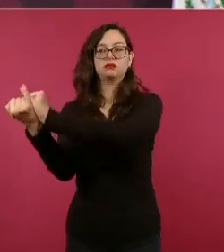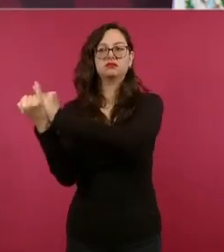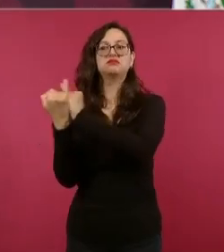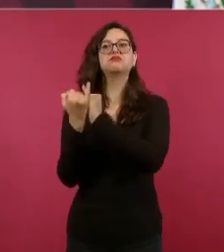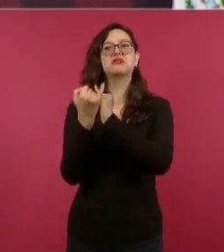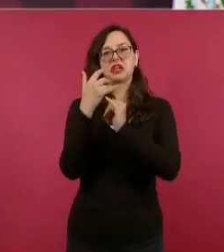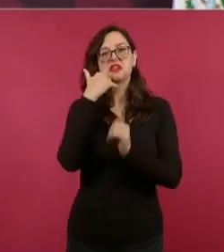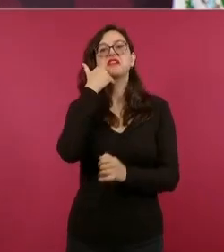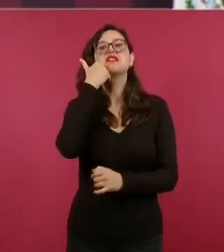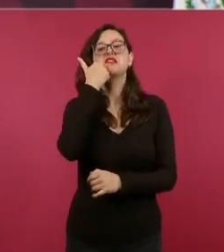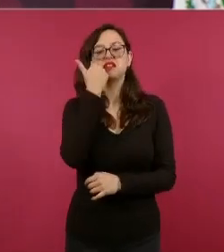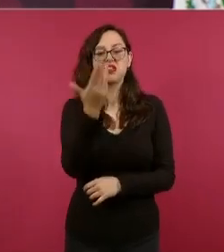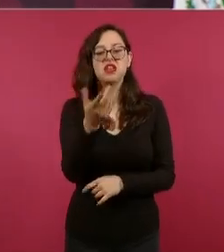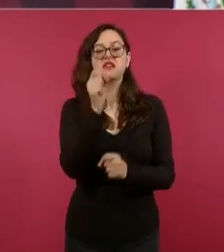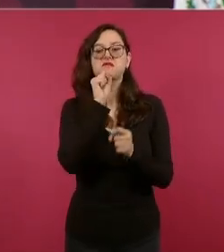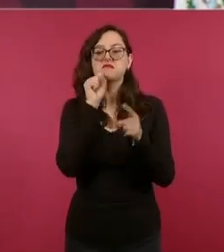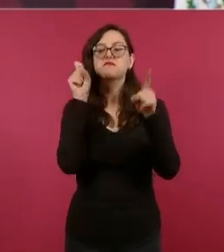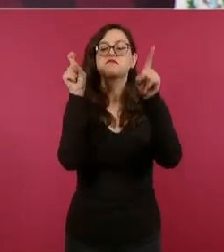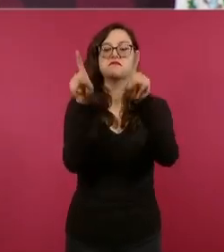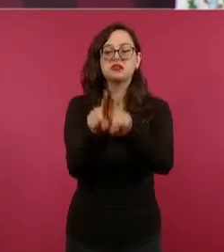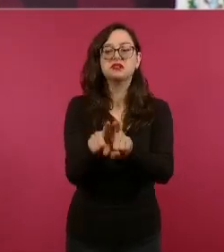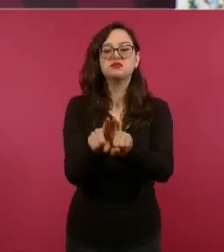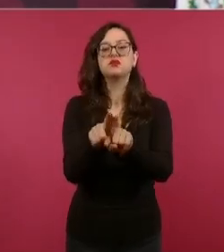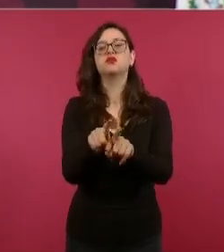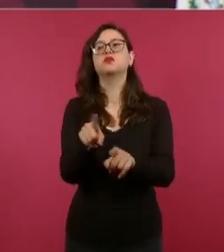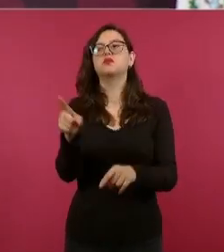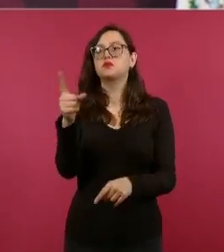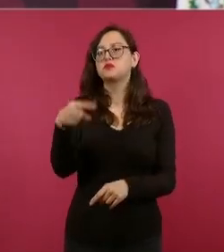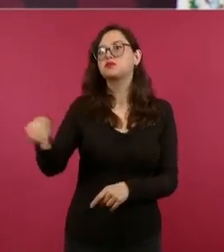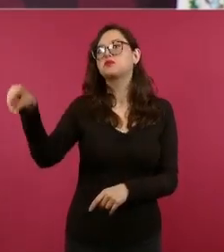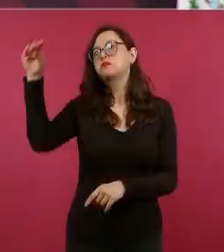es una forma de pensar.